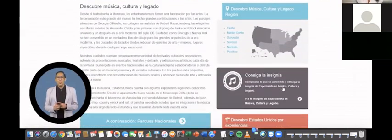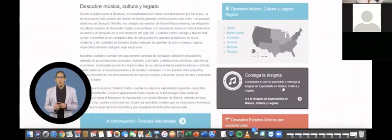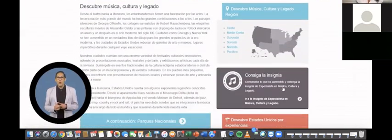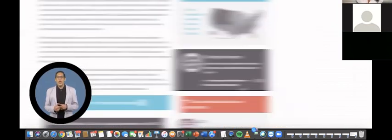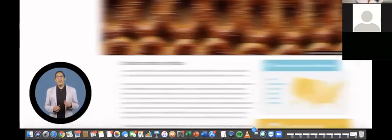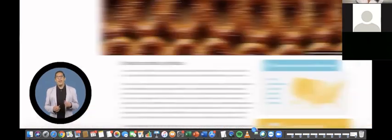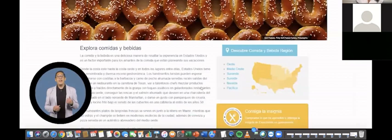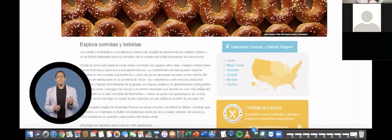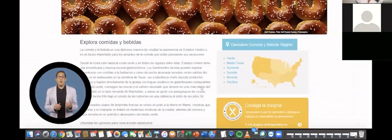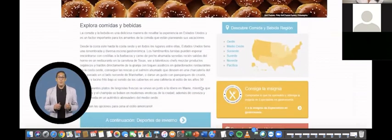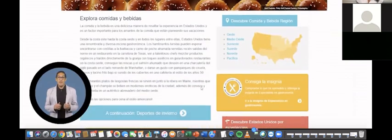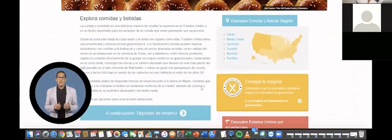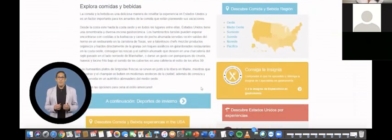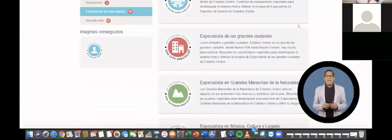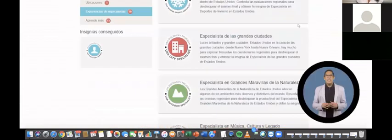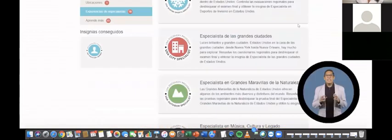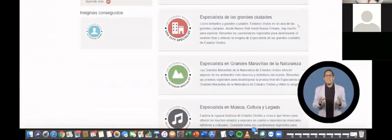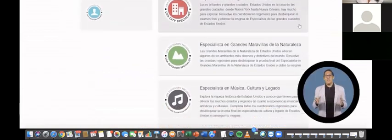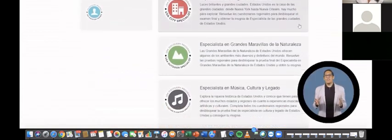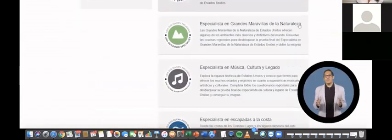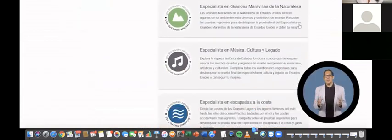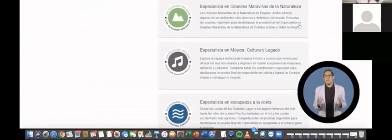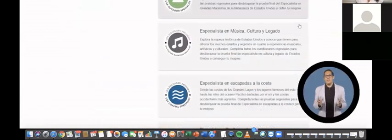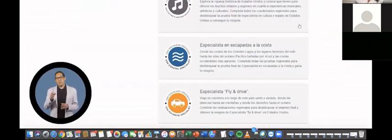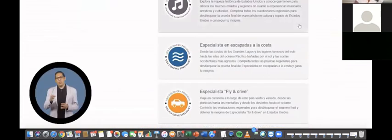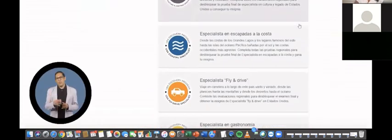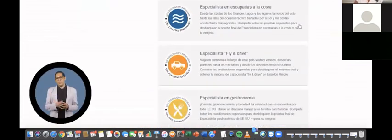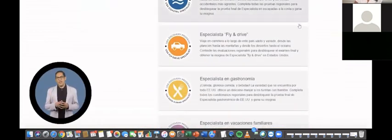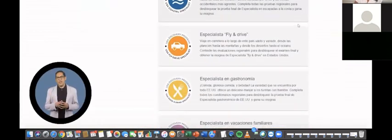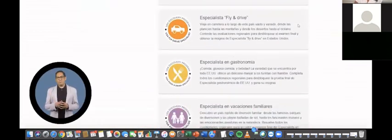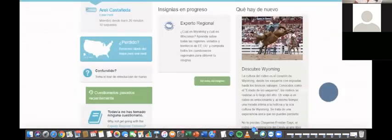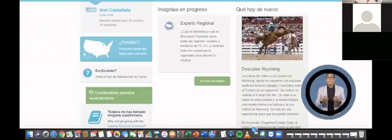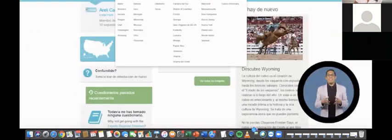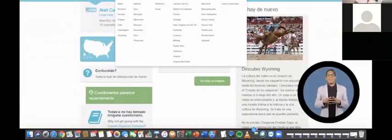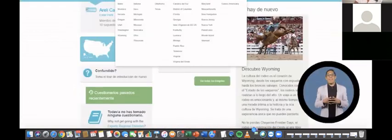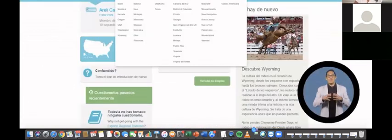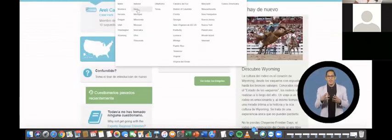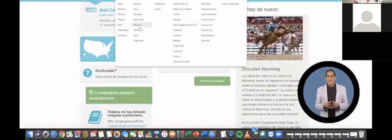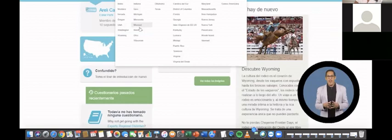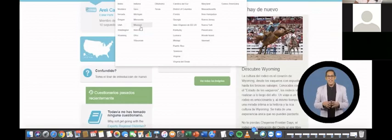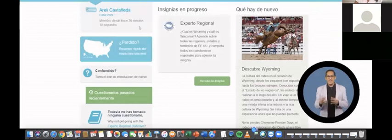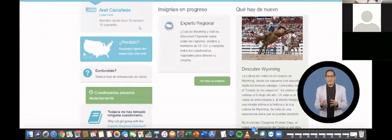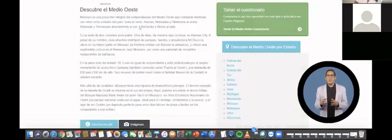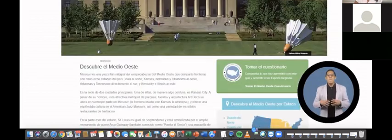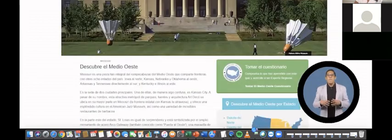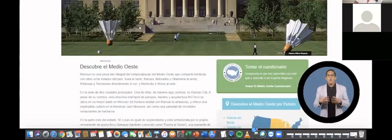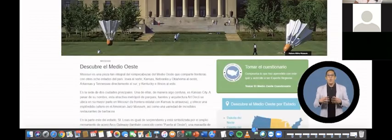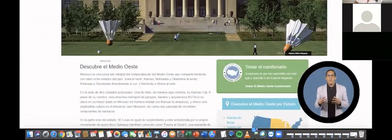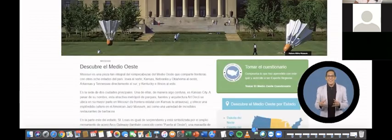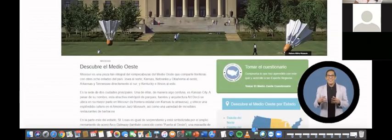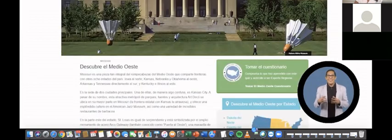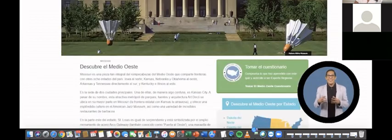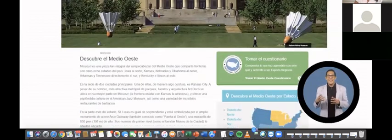tú podrás dominar. Además de hacerte experto regional y de experiencias, podrás seguir sumando insignias de